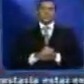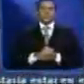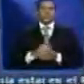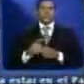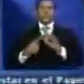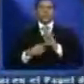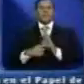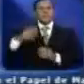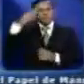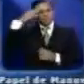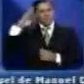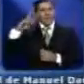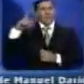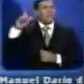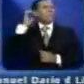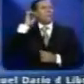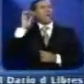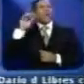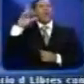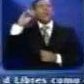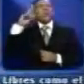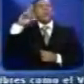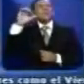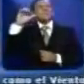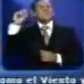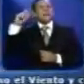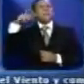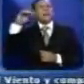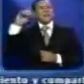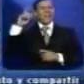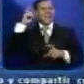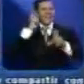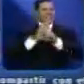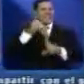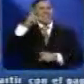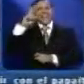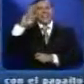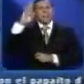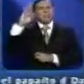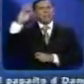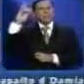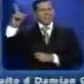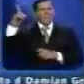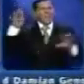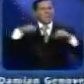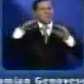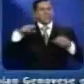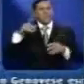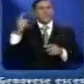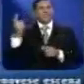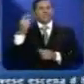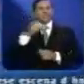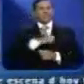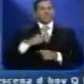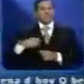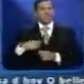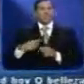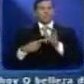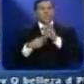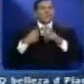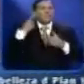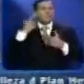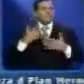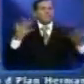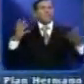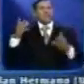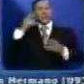Continuamos con mexicanos, porque la intérprete Dulce María, ex RBD, reveló sentir miedo en su nueva faceta como solista luego del éxito acumulado